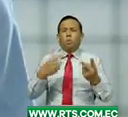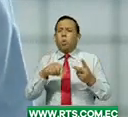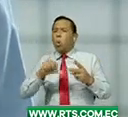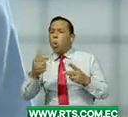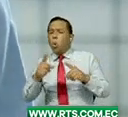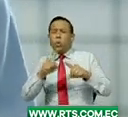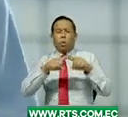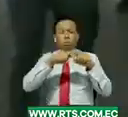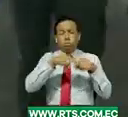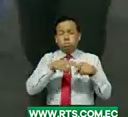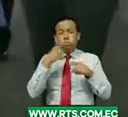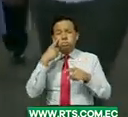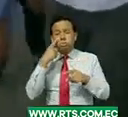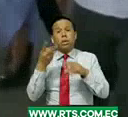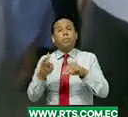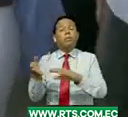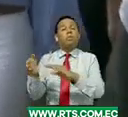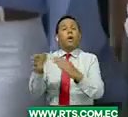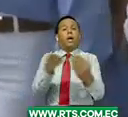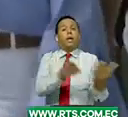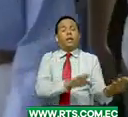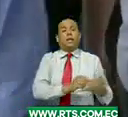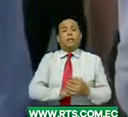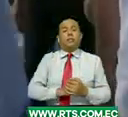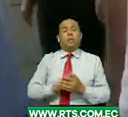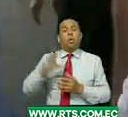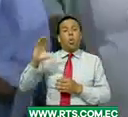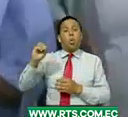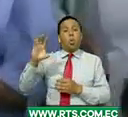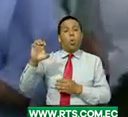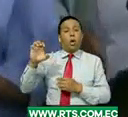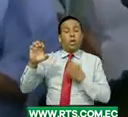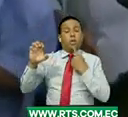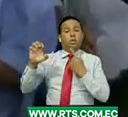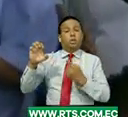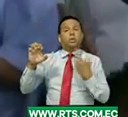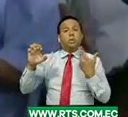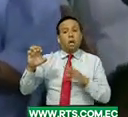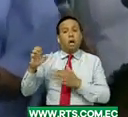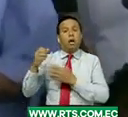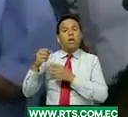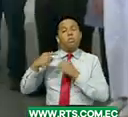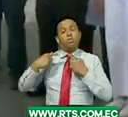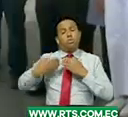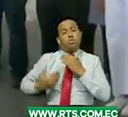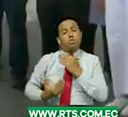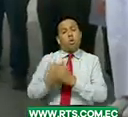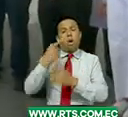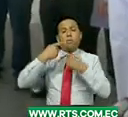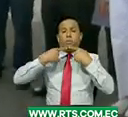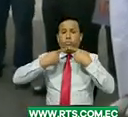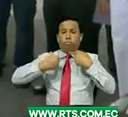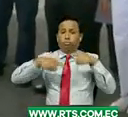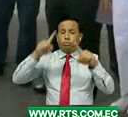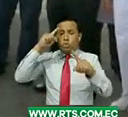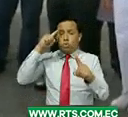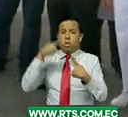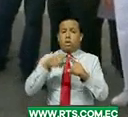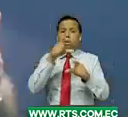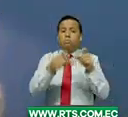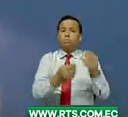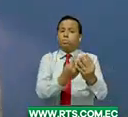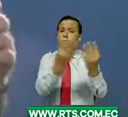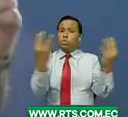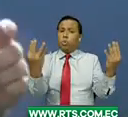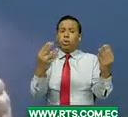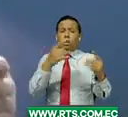y defunciones. No obstante, el COE anuncia nuevas medidas que ayudarán que la población afectada reciba asistencia médica. Lo que hemos